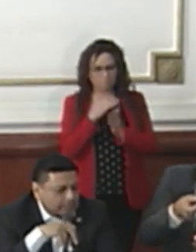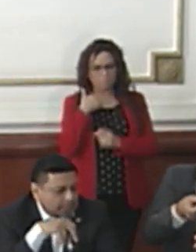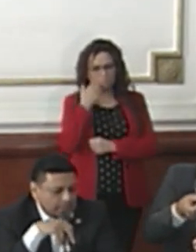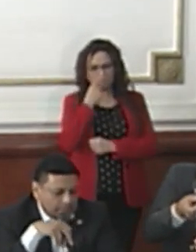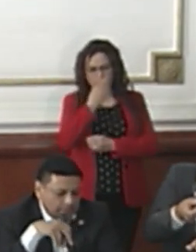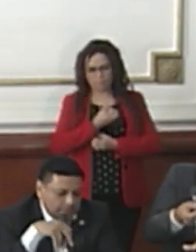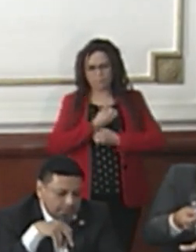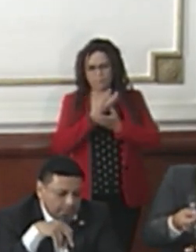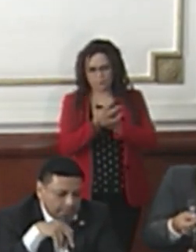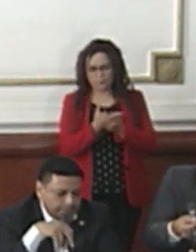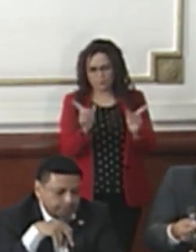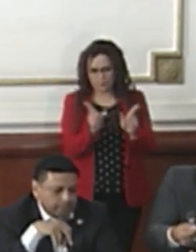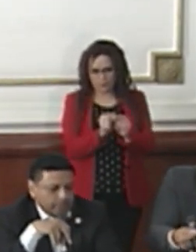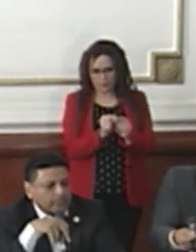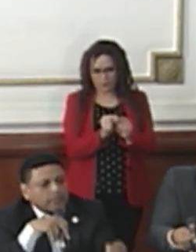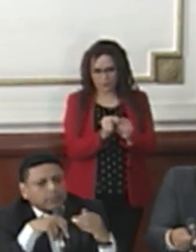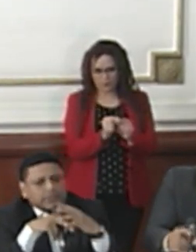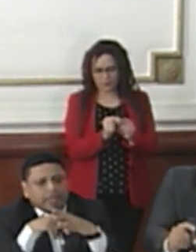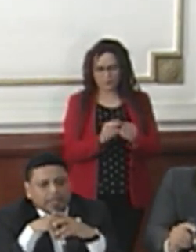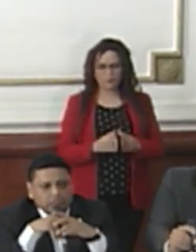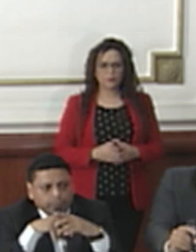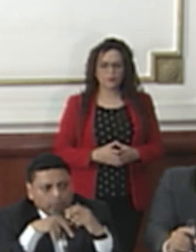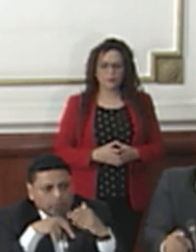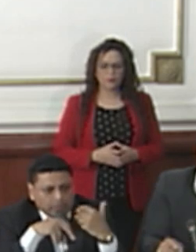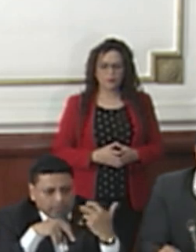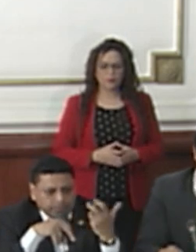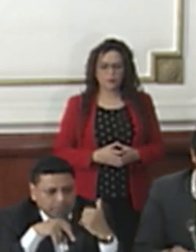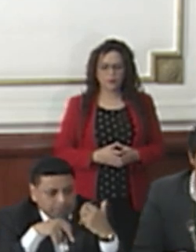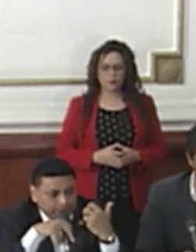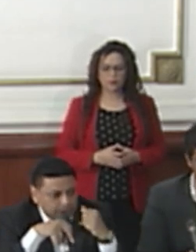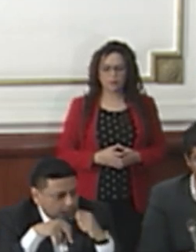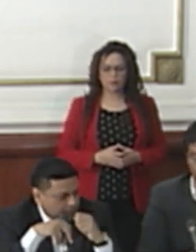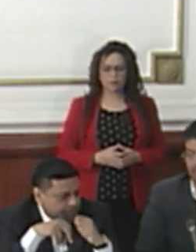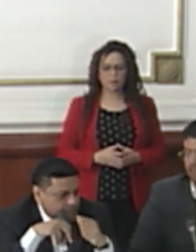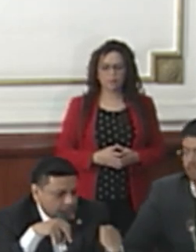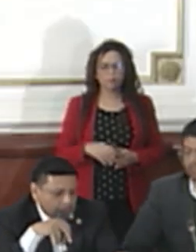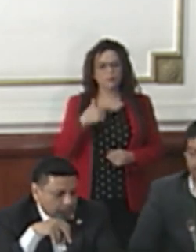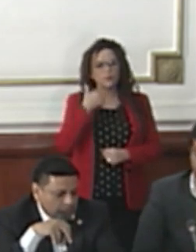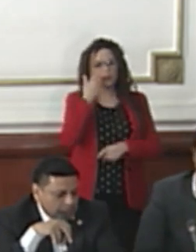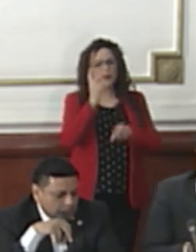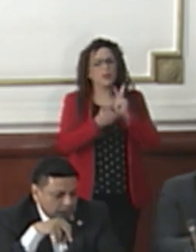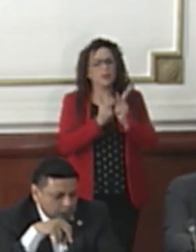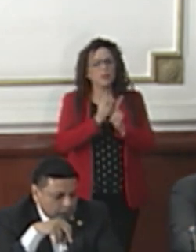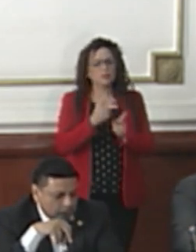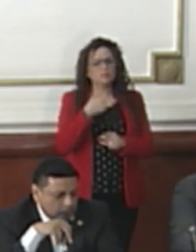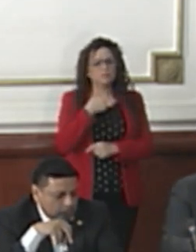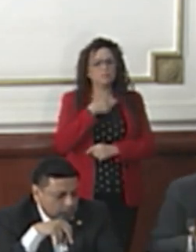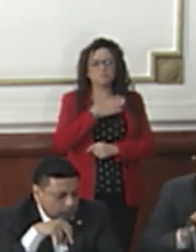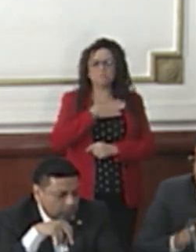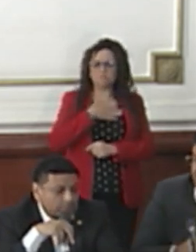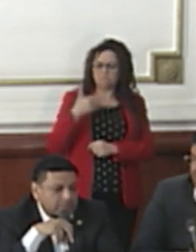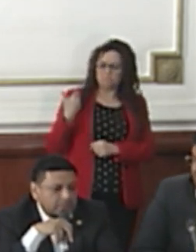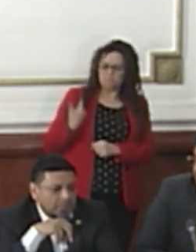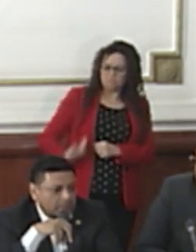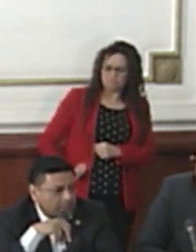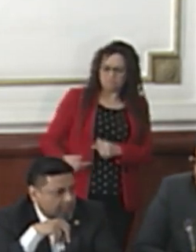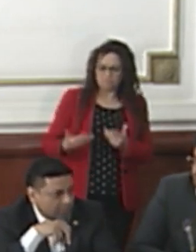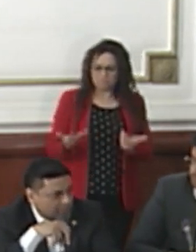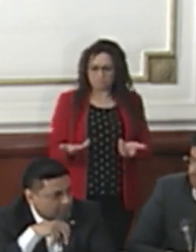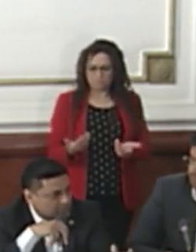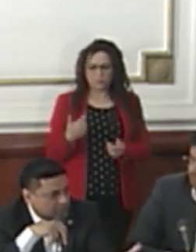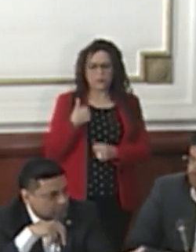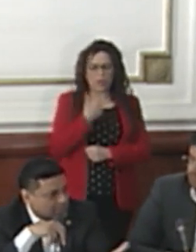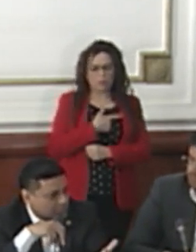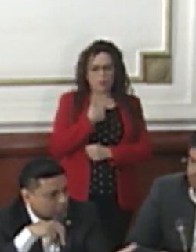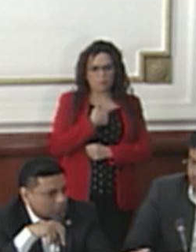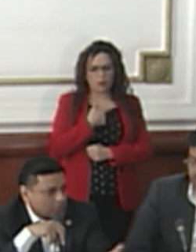realmente quisiera platicarles un poco de mi persona. A mí me gusta mucho, obviamente, trabajar en orden.